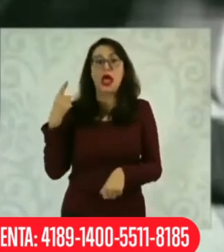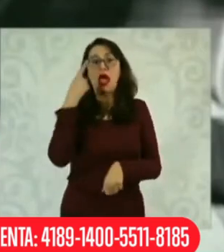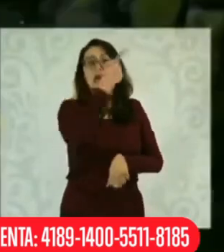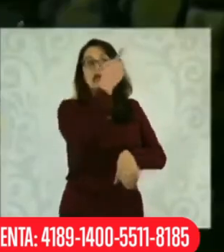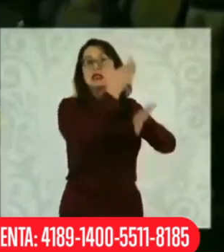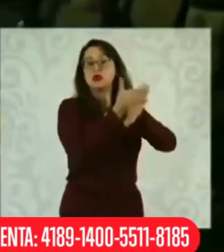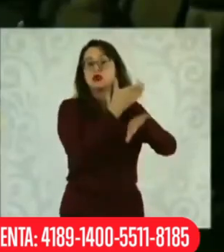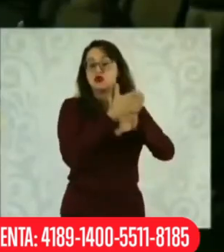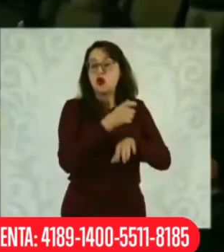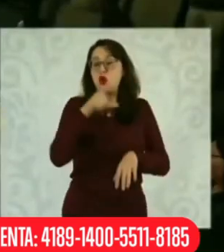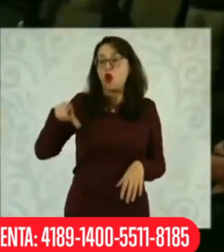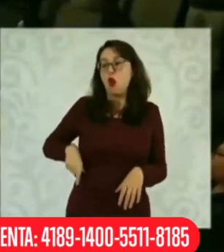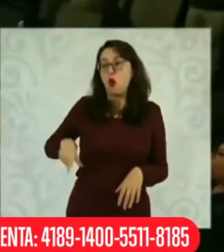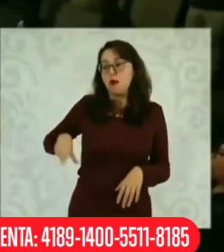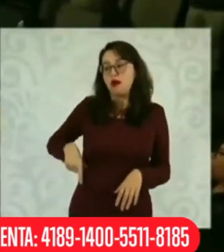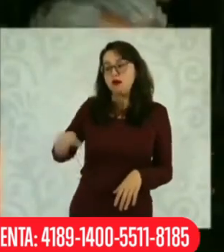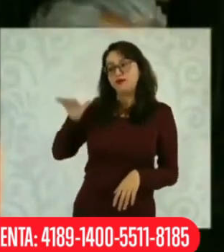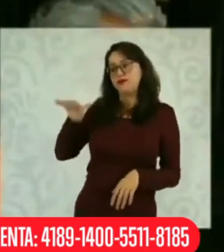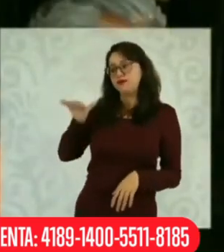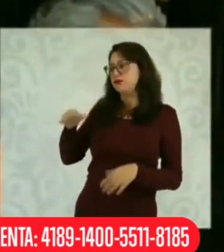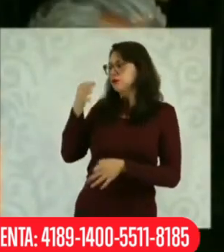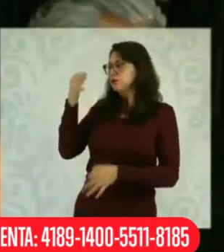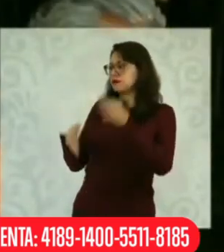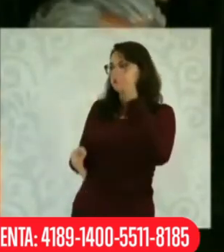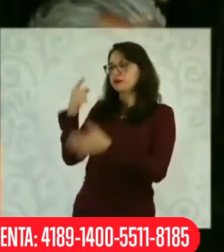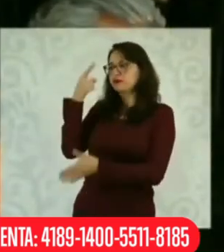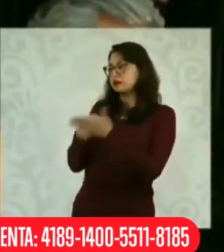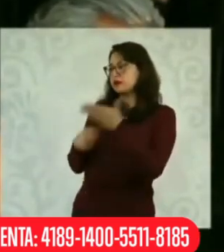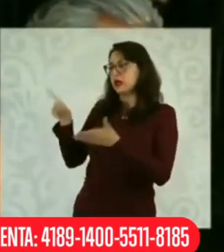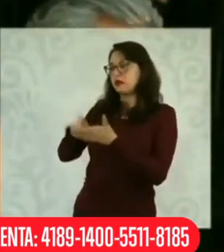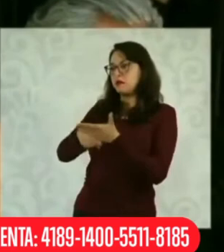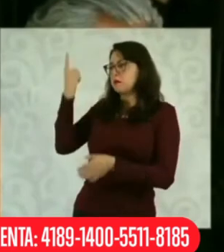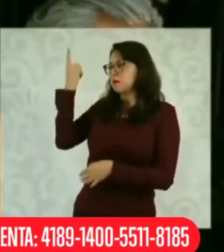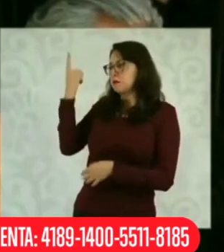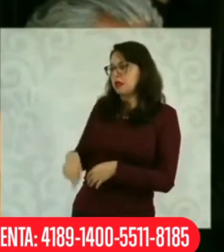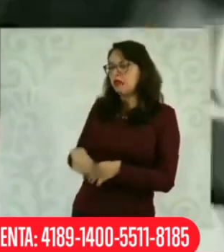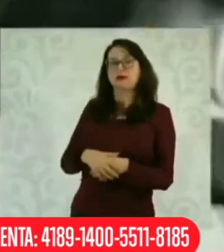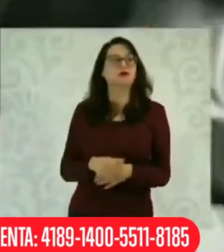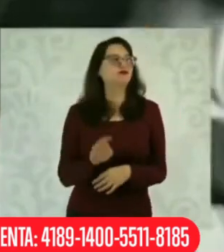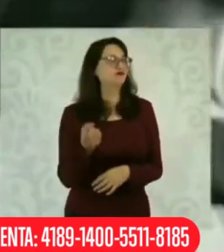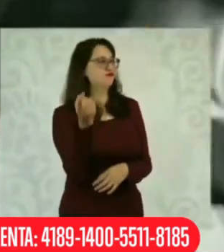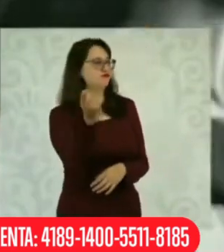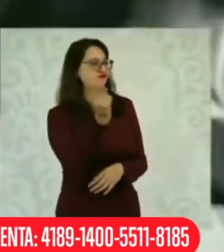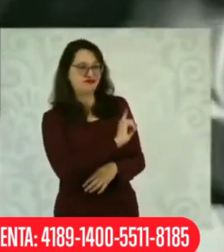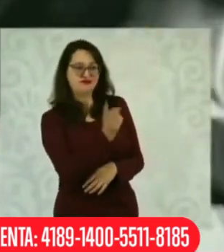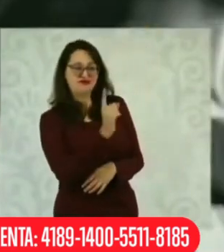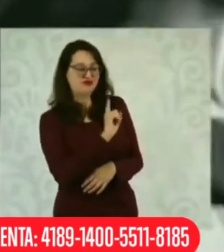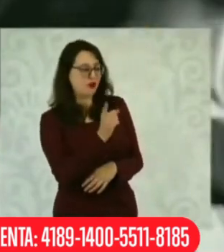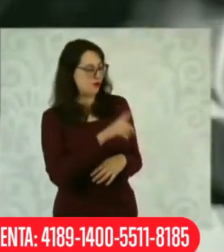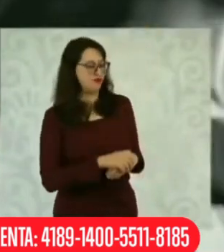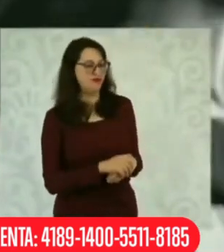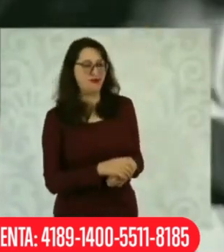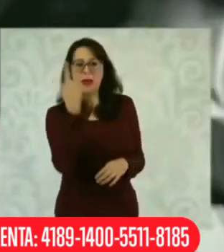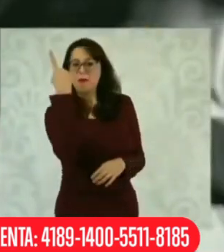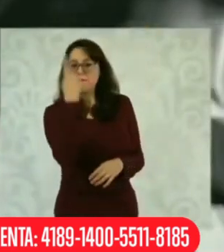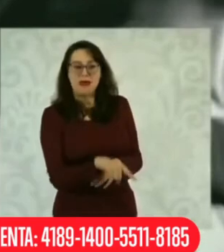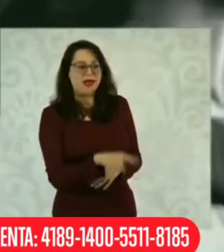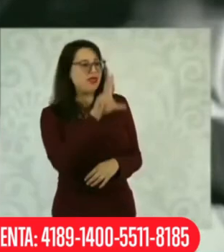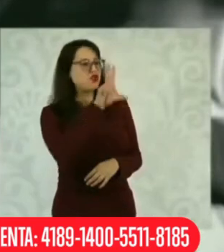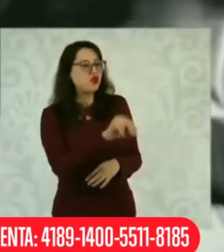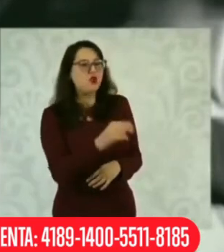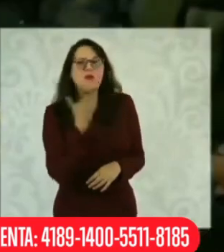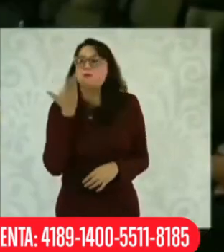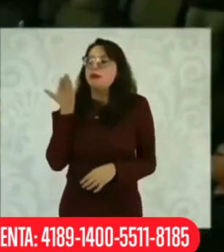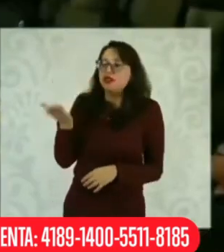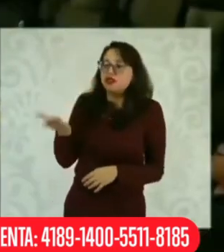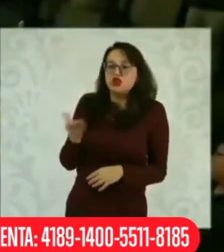México. No, sí, fue una orden del Departamento de Justicia. No, Eso fue una lo mencionó. solicitud, porque el Departamento de Estado no le puede ordenar a los jueces. Sí,